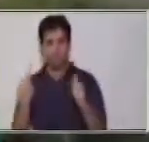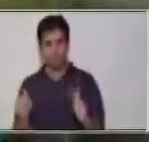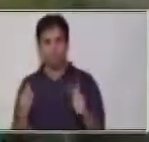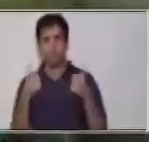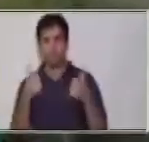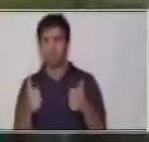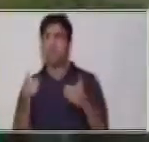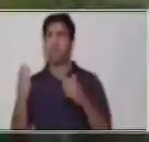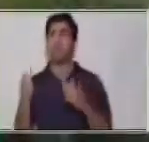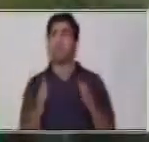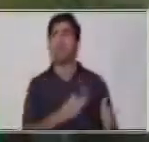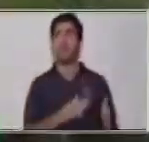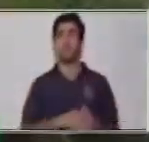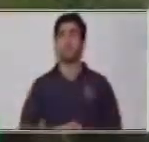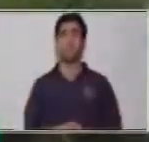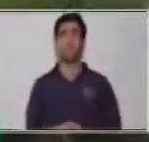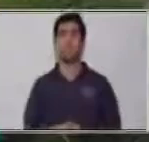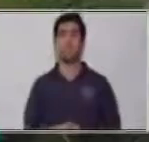Tenemos acá,